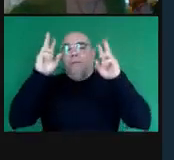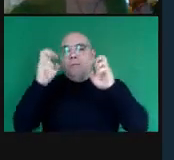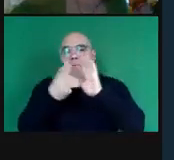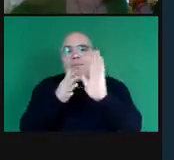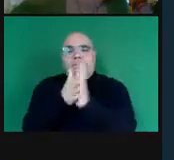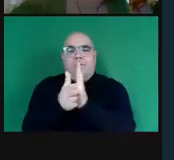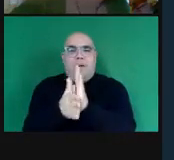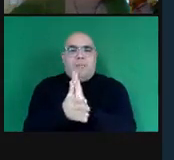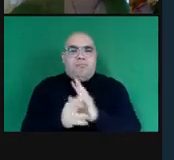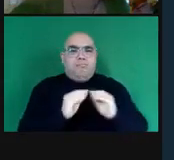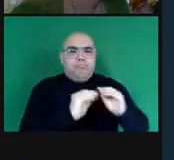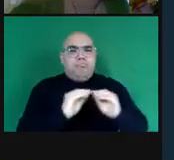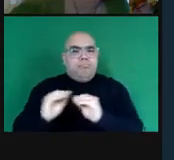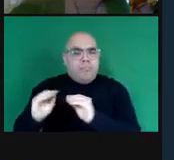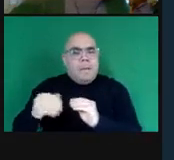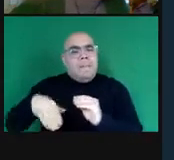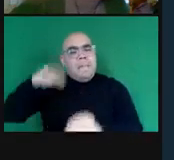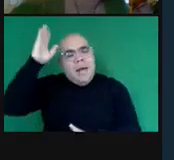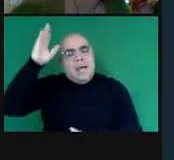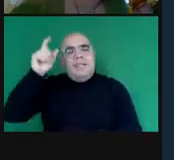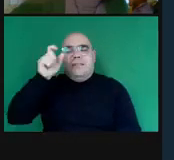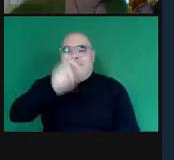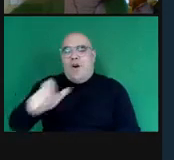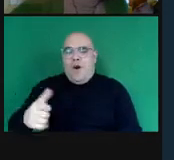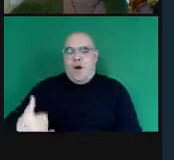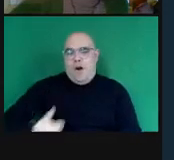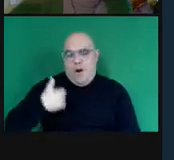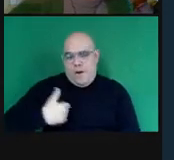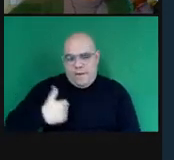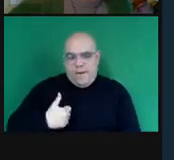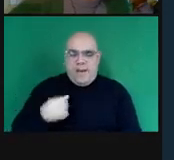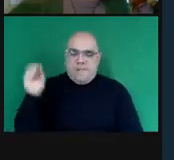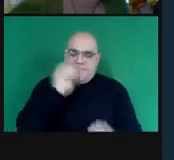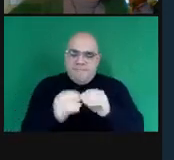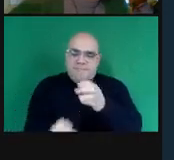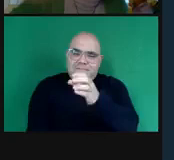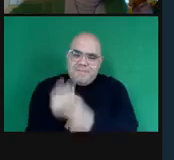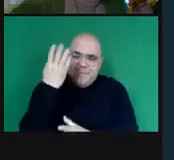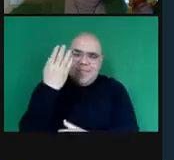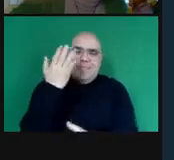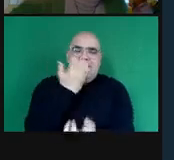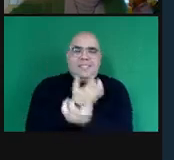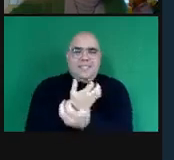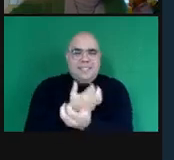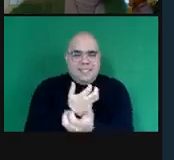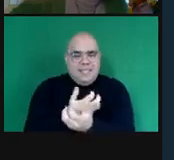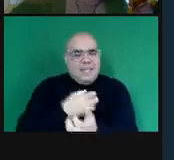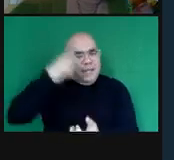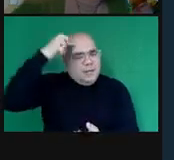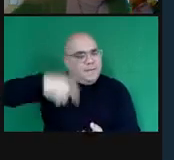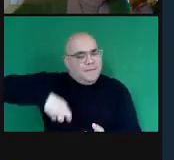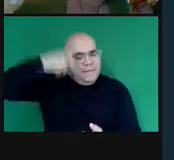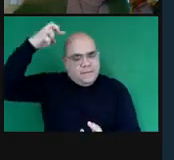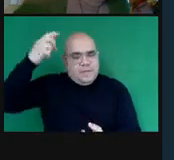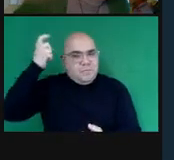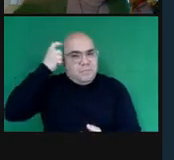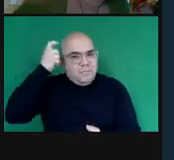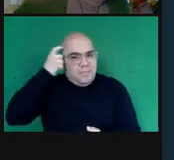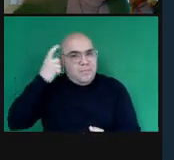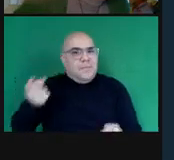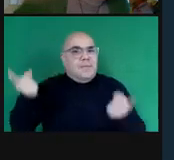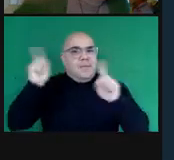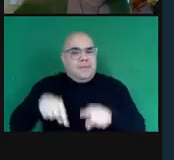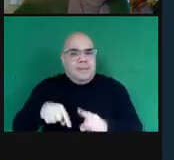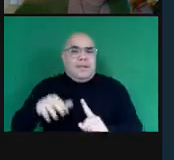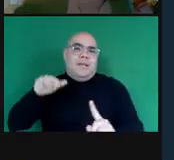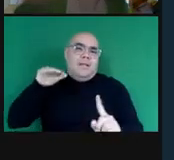comillas, formar la juventud para la creación de la ciencia, el ejercicio de las profesiones intelectuales e influir